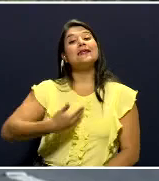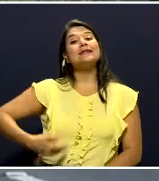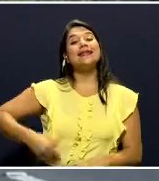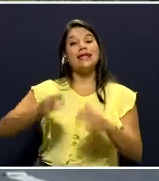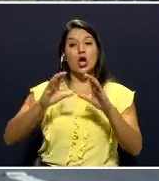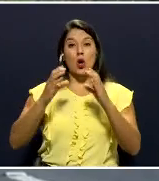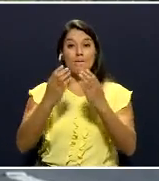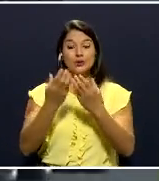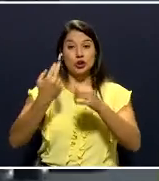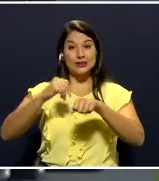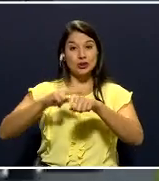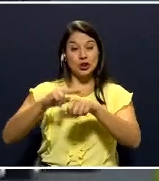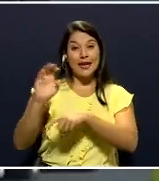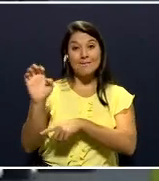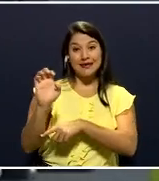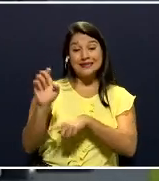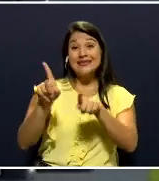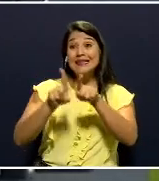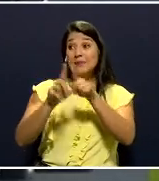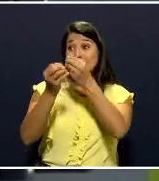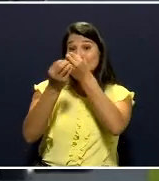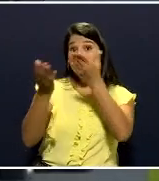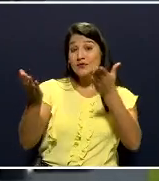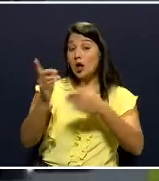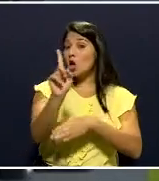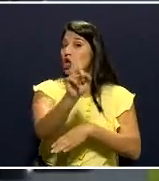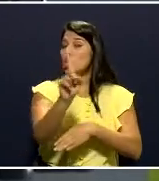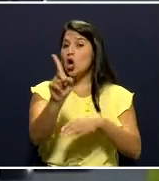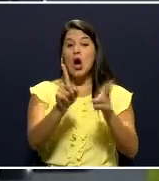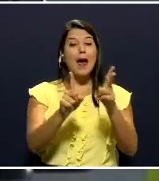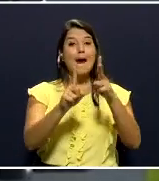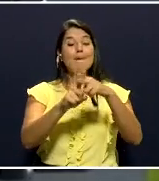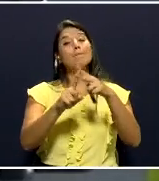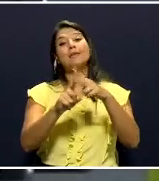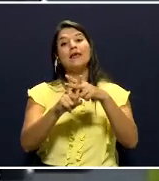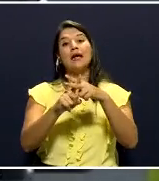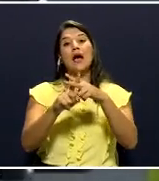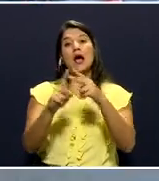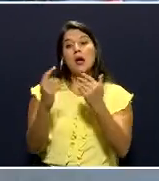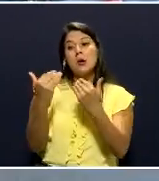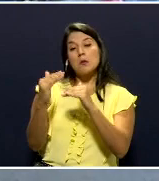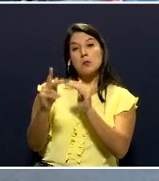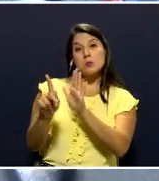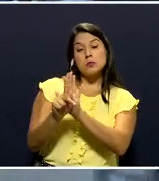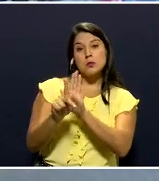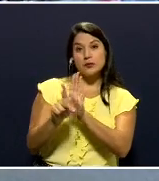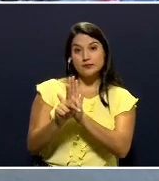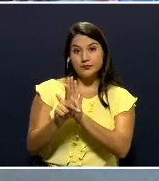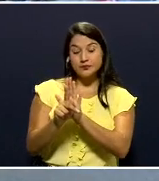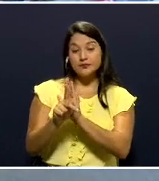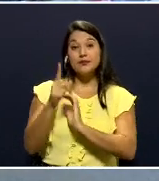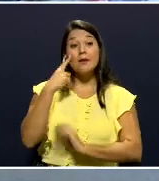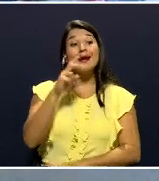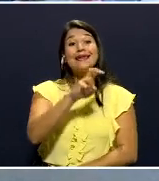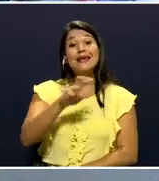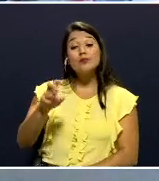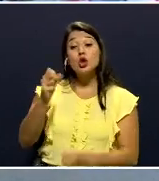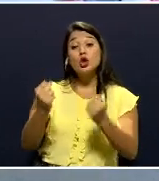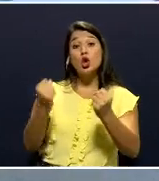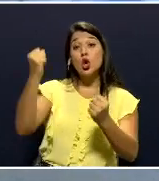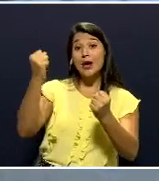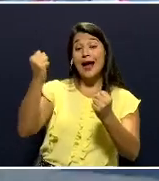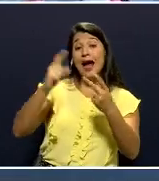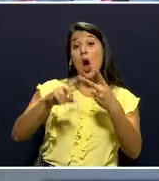Comisión Nacional de Emergencias, también informó que no se estará aplicando la restricción vehicular para transporte de carga o distribuidores